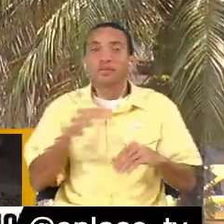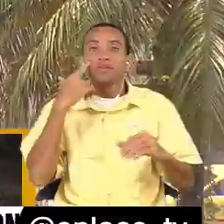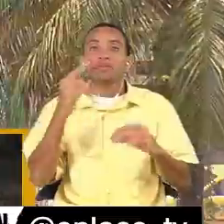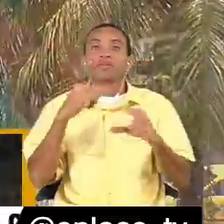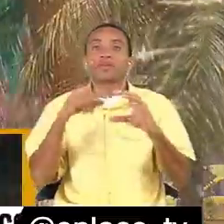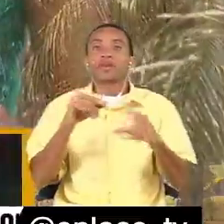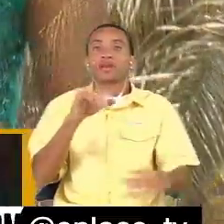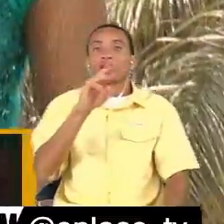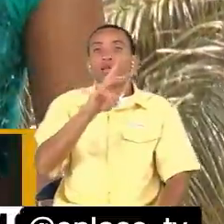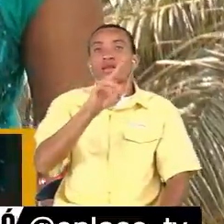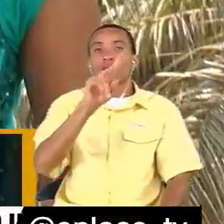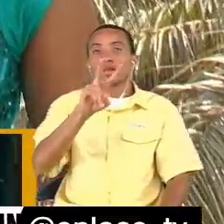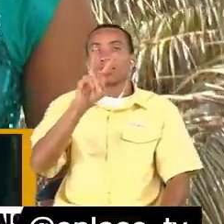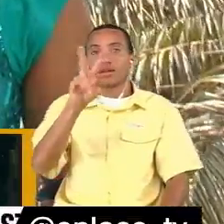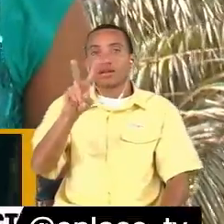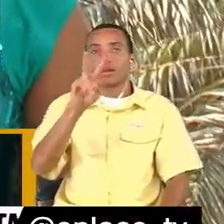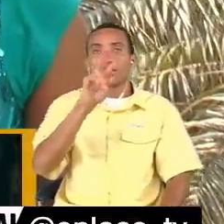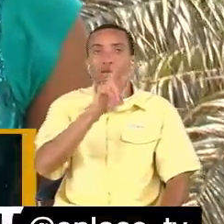es